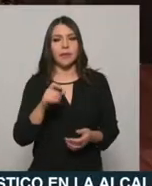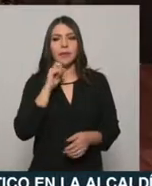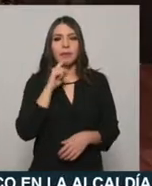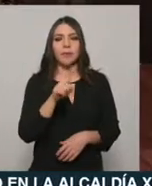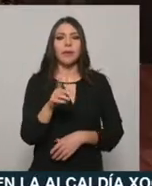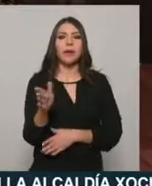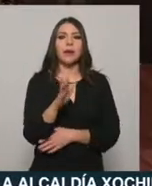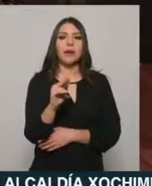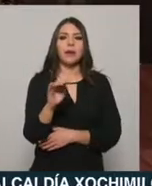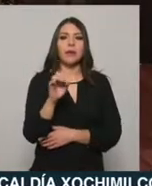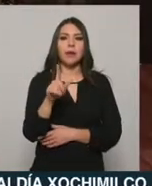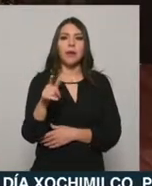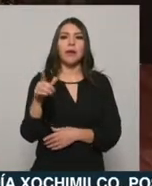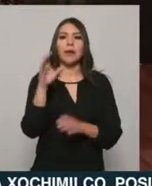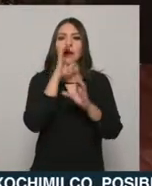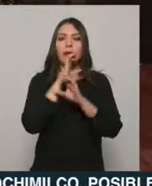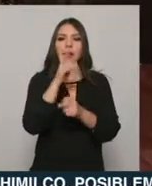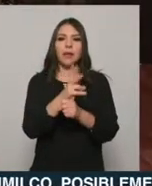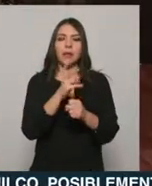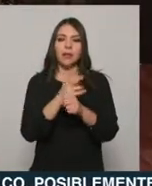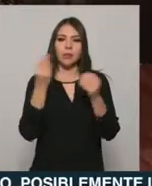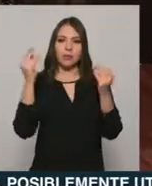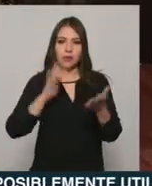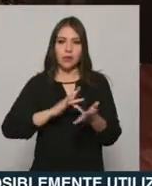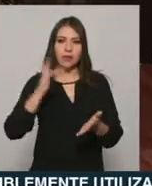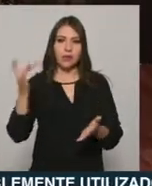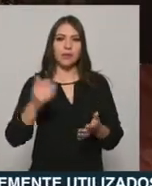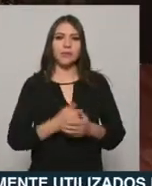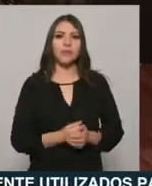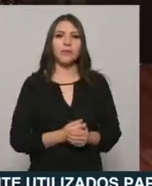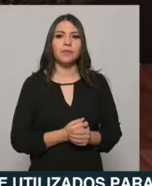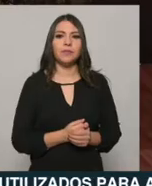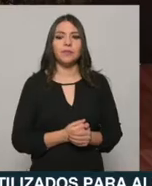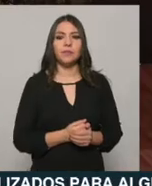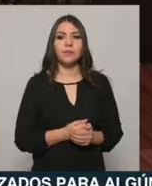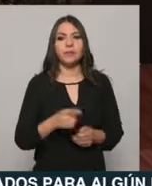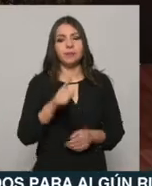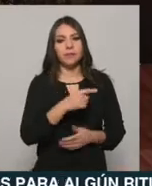Rafael Jorge Negrete, cantante invitado, muchísimas gracias. Claro, los esperamos, apoyen la cultura mexicana.